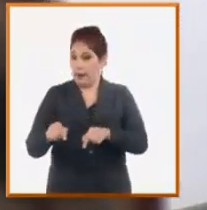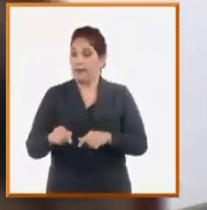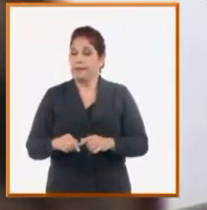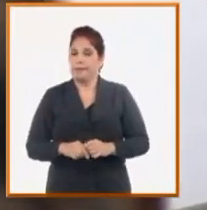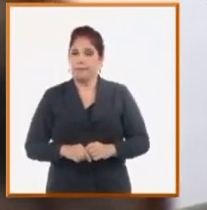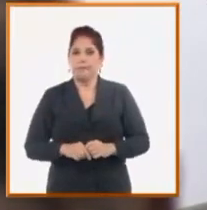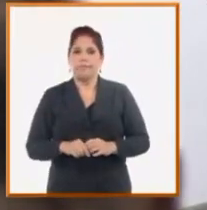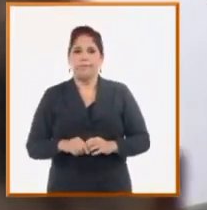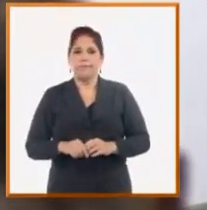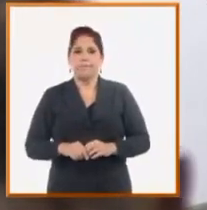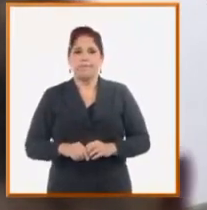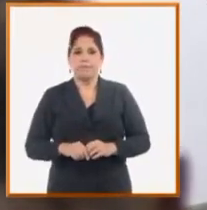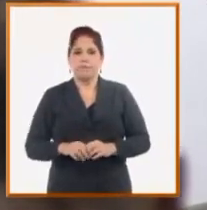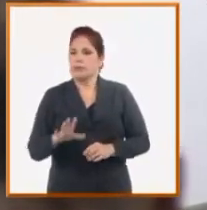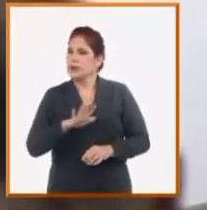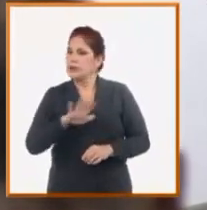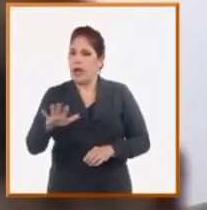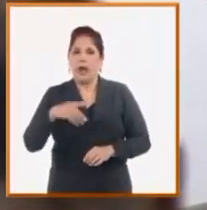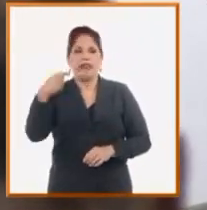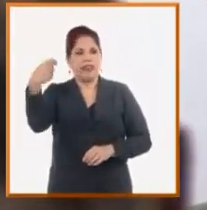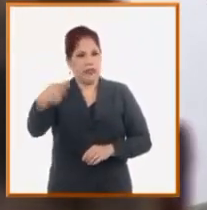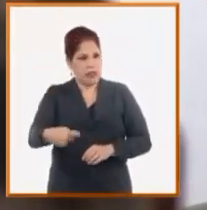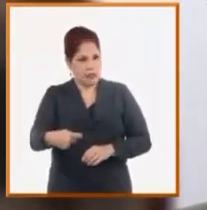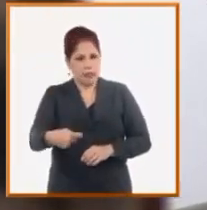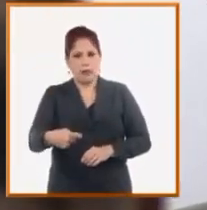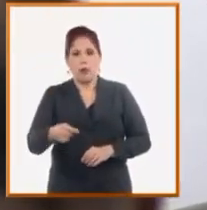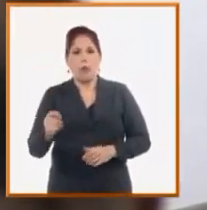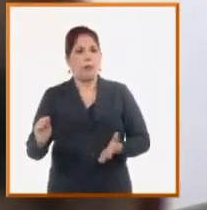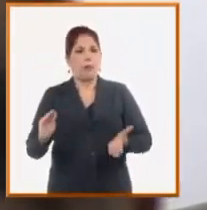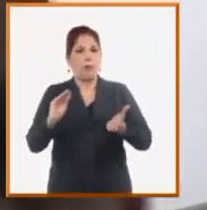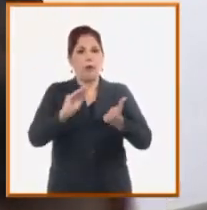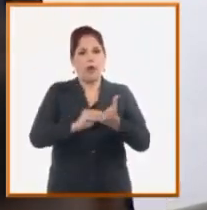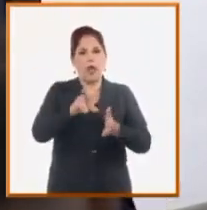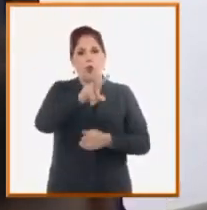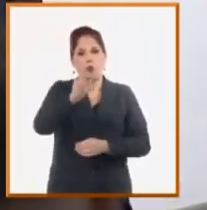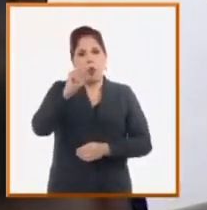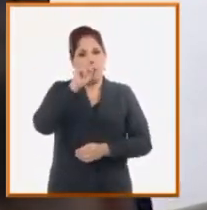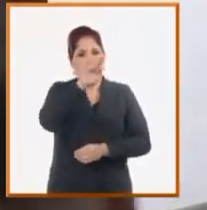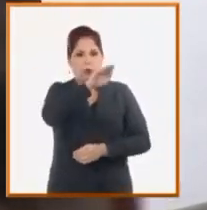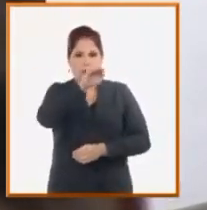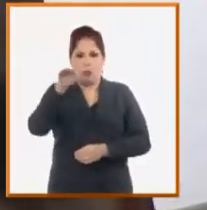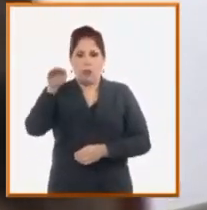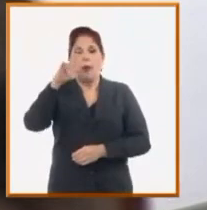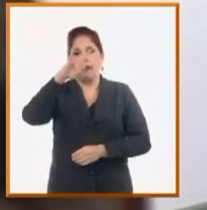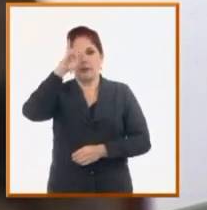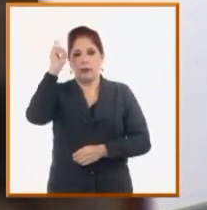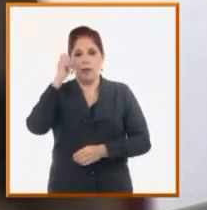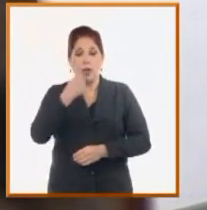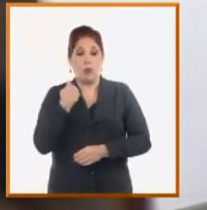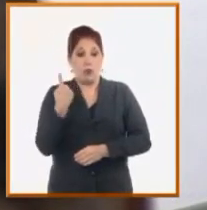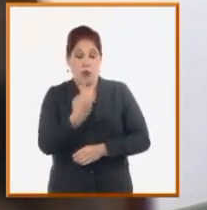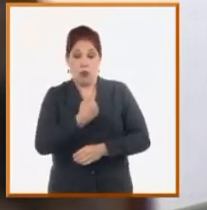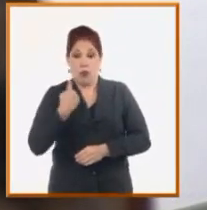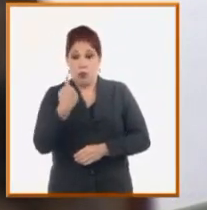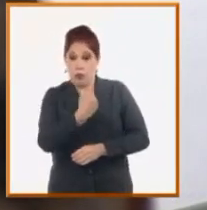ya están decididos y va a ser parte de la implementación de las nuevas normas. Nosotros,